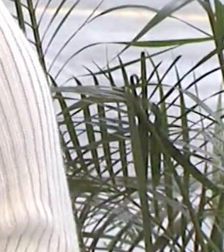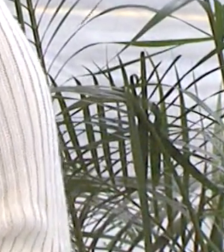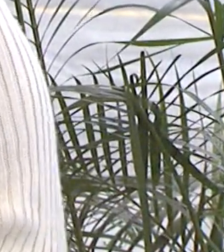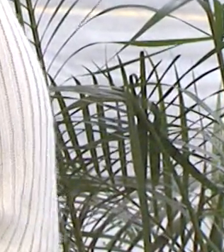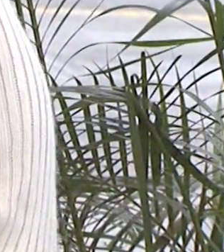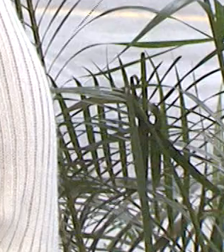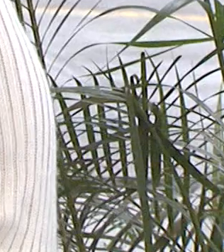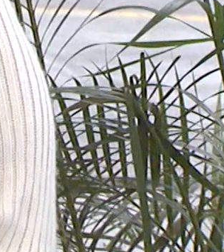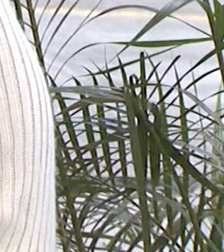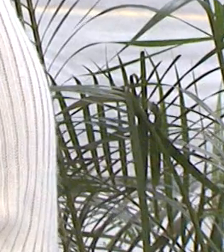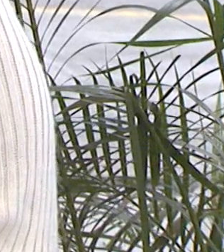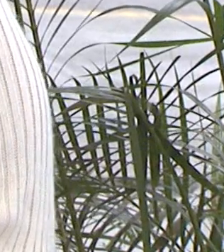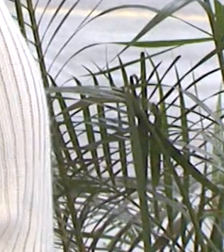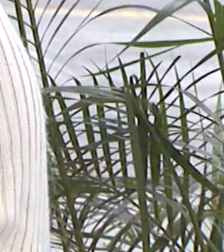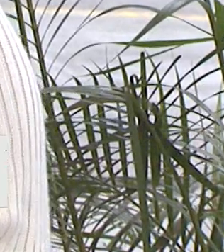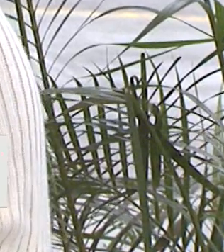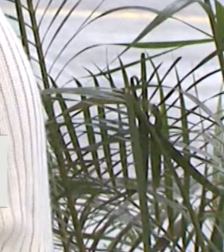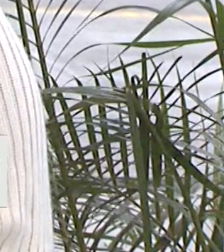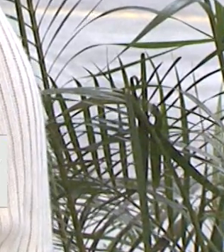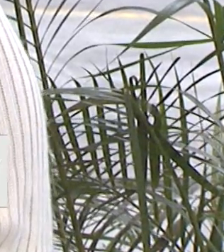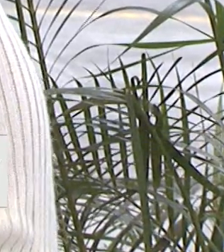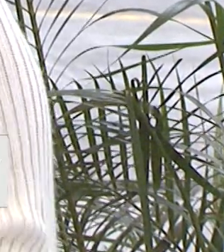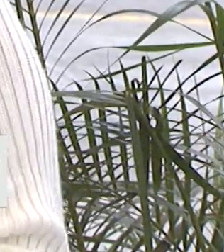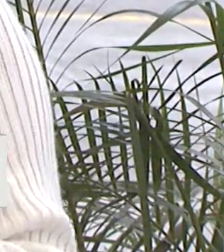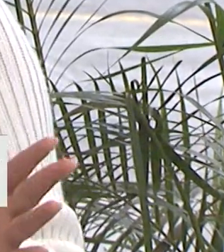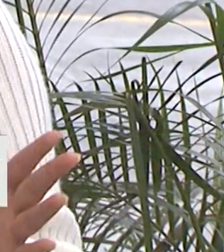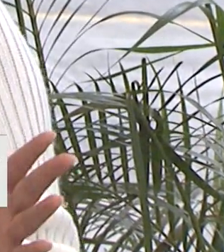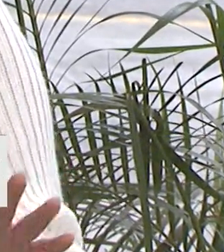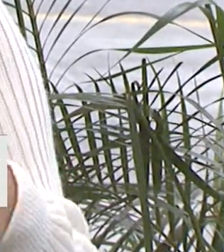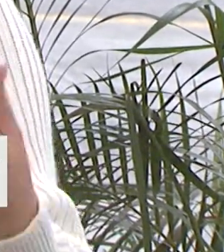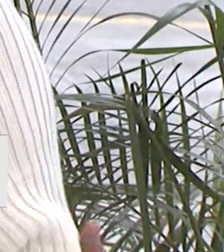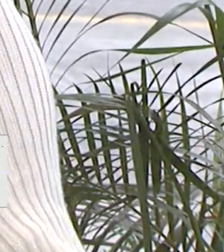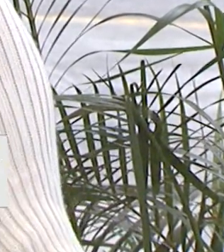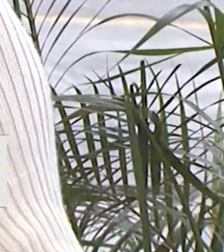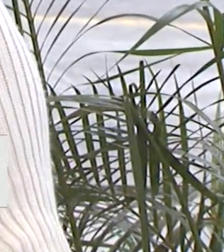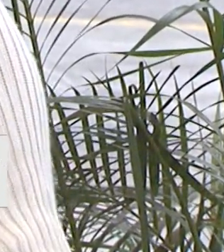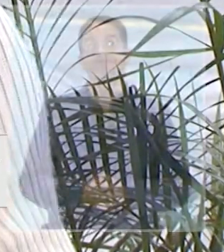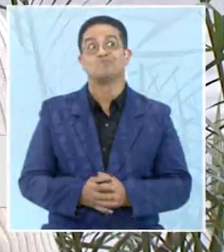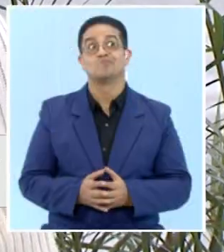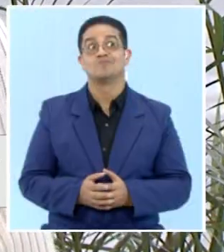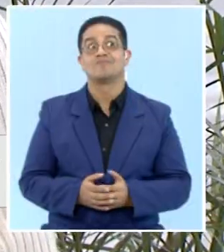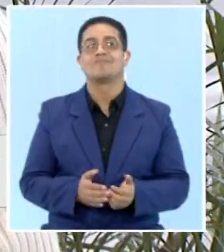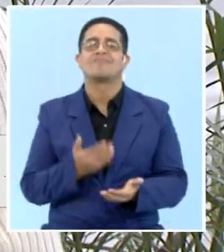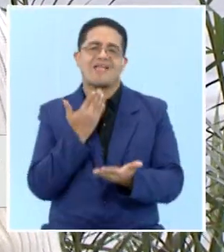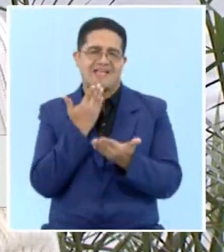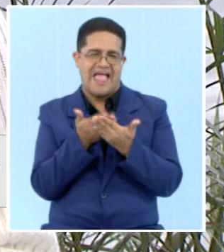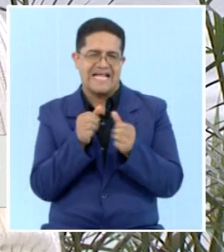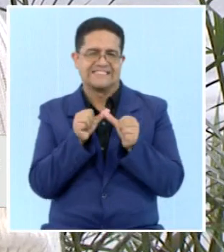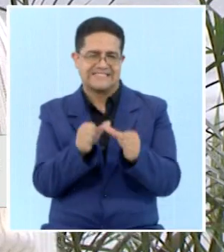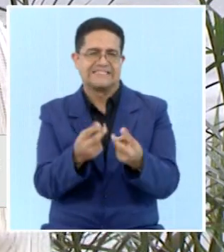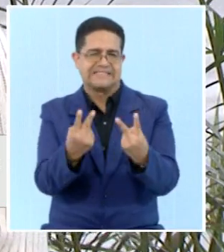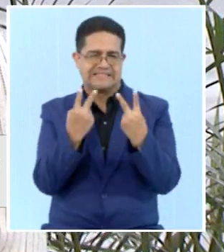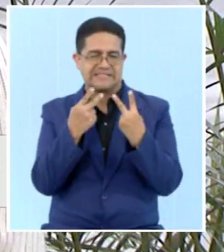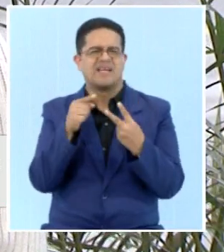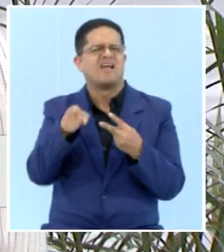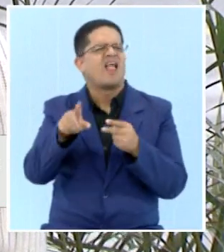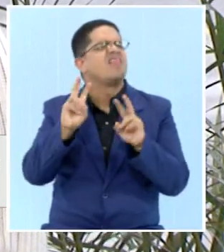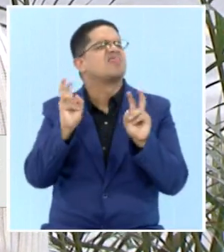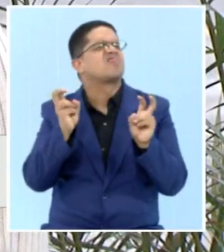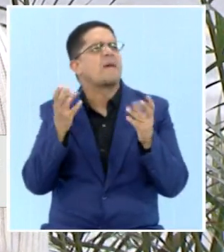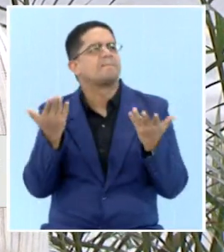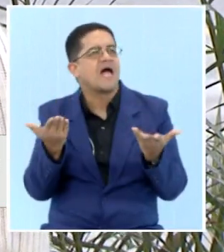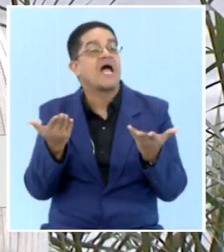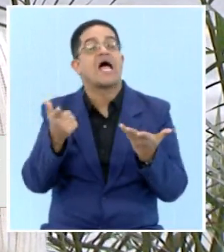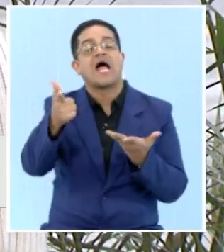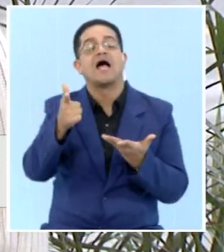Gracias por continuar en nuestra sintonía. Seguimos hablando sobre los virus circulantes y cómo hacer prevención. La doctora María Graciela López nos